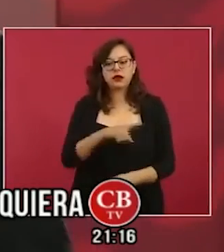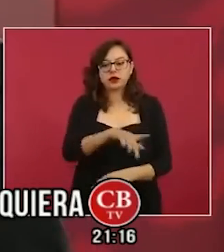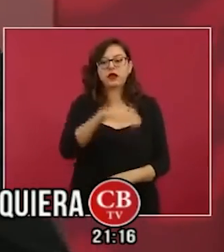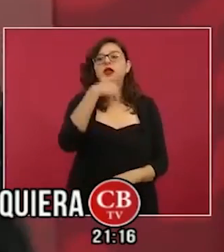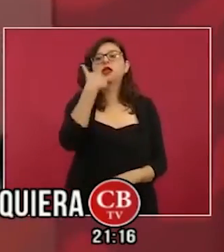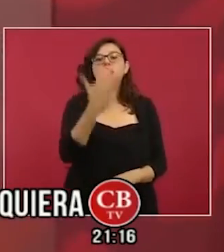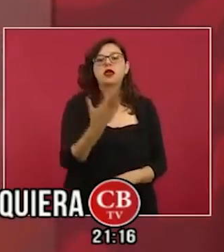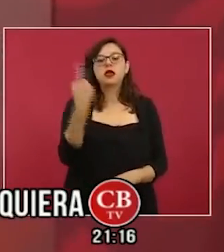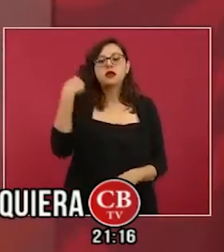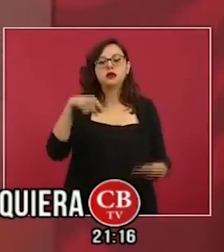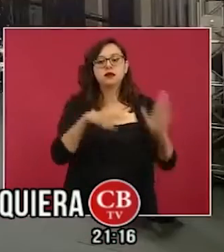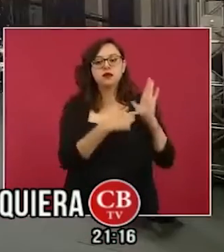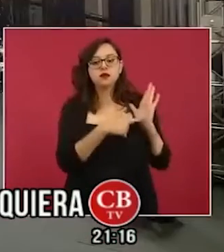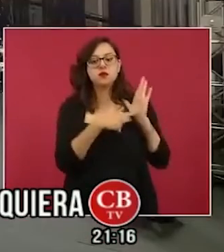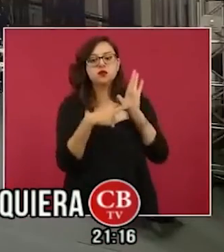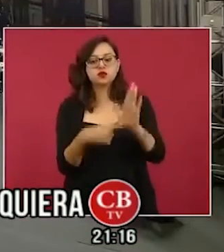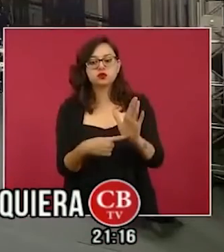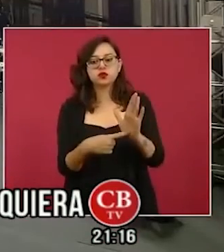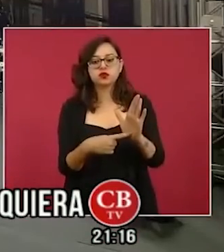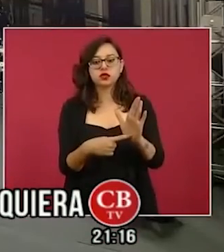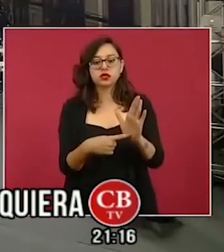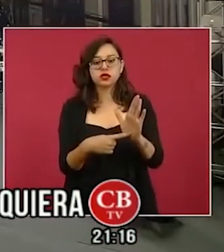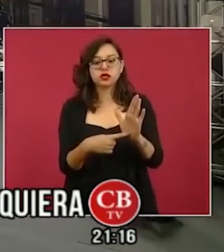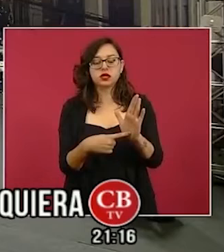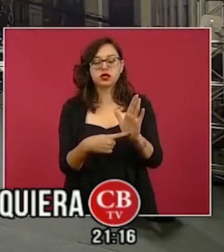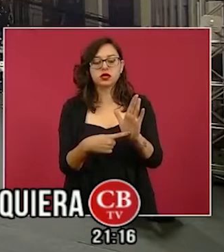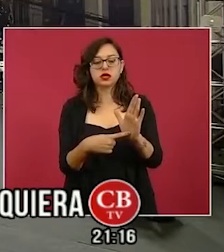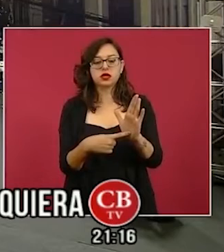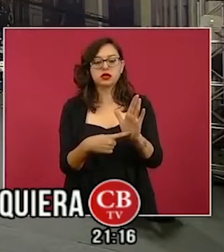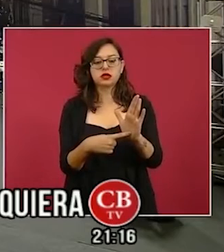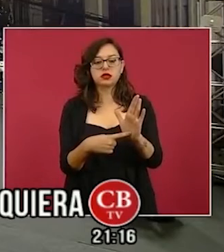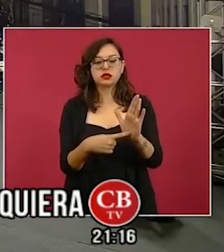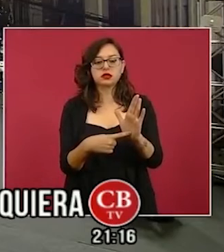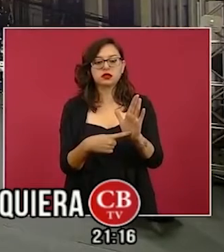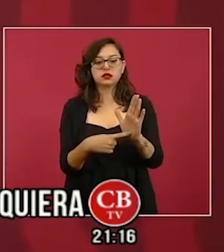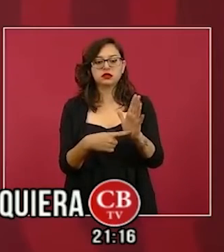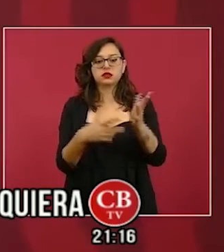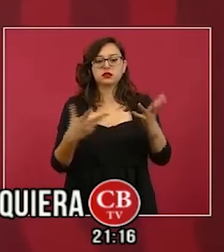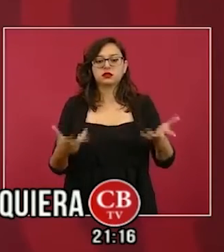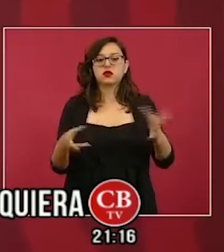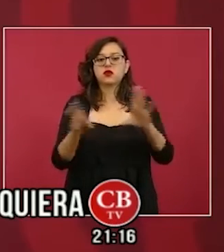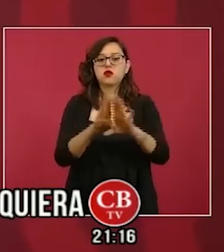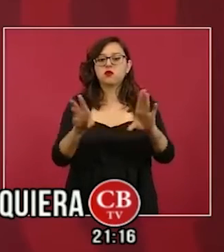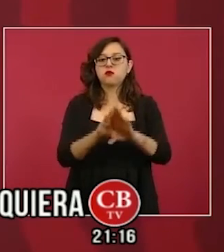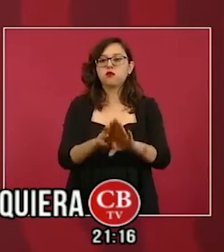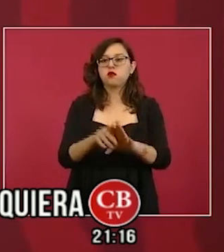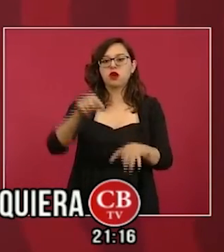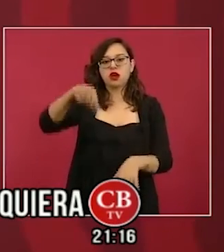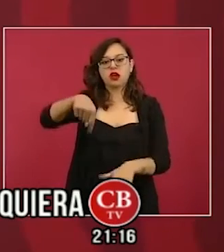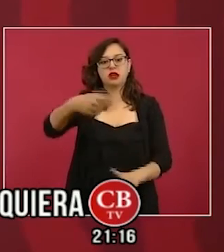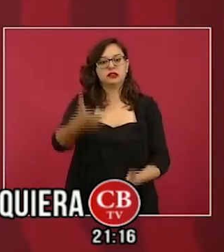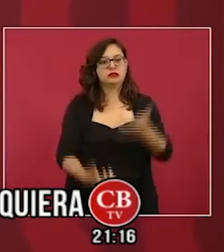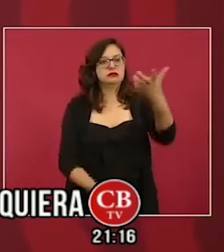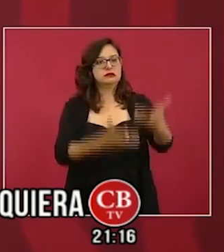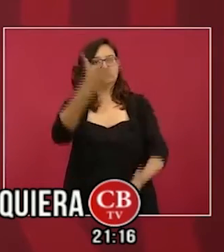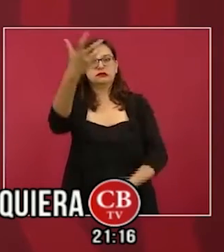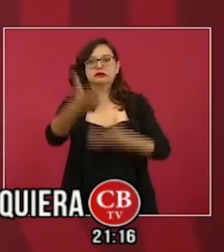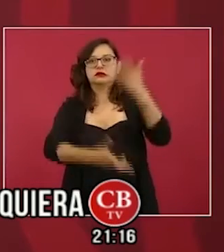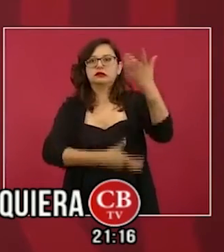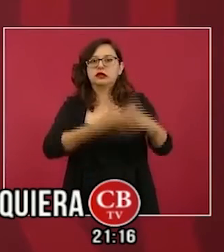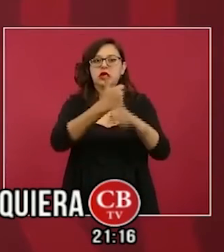para proyectar la imagen de un México en llamas,